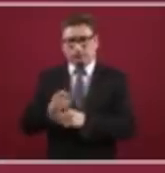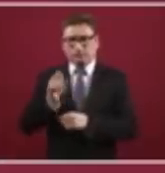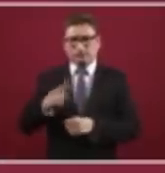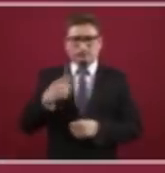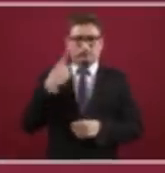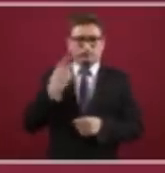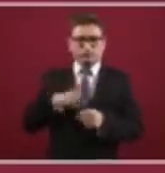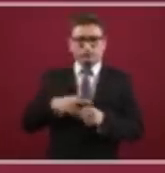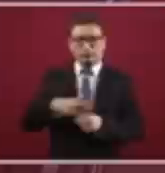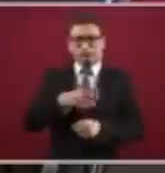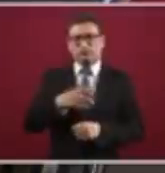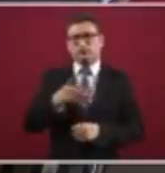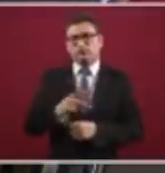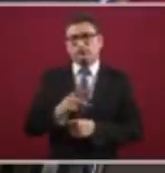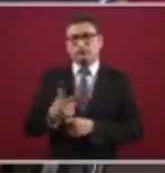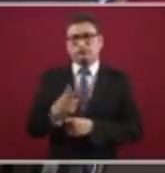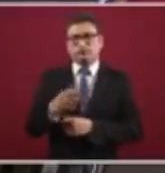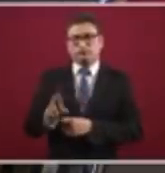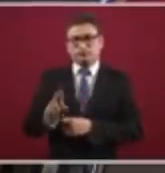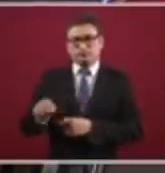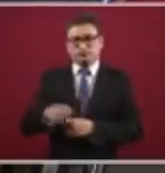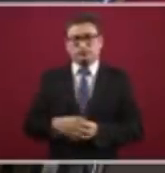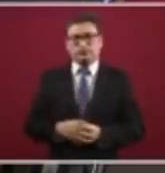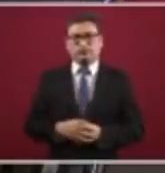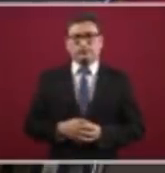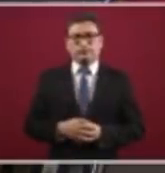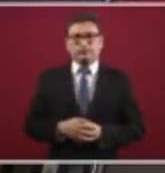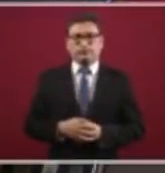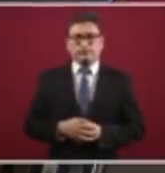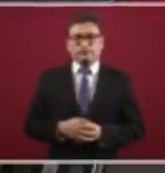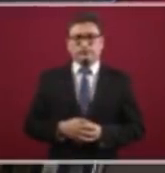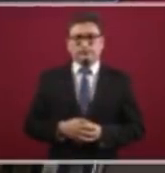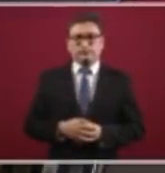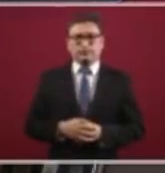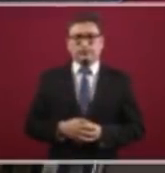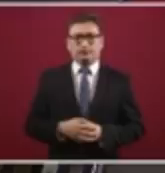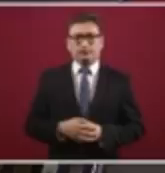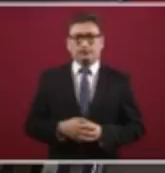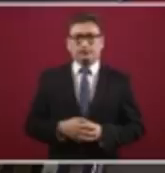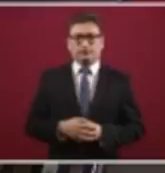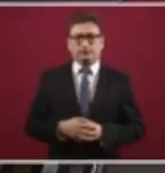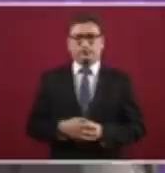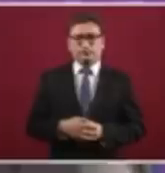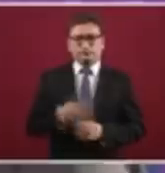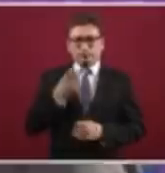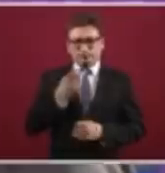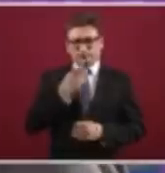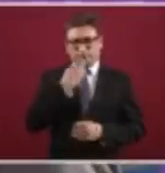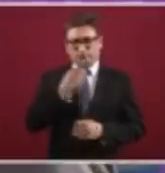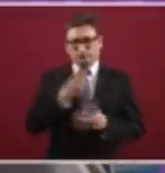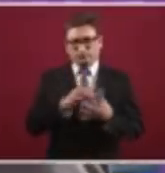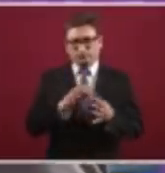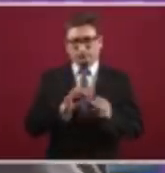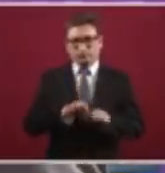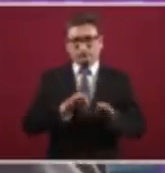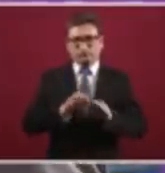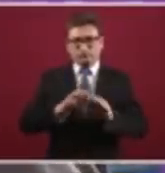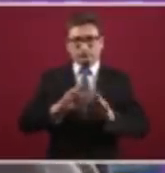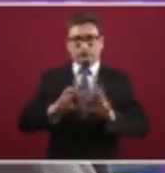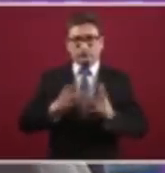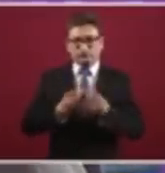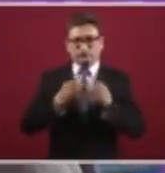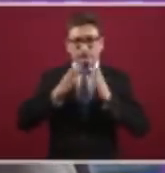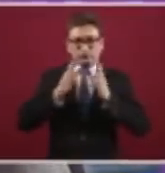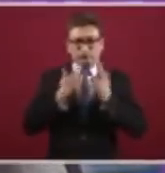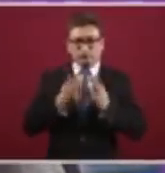general de la república el día de éste quiero destacar también las reuniones que se han sostenido